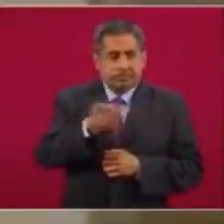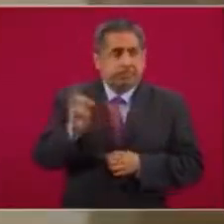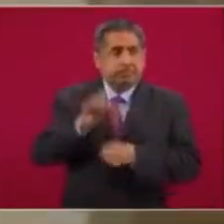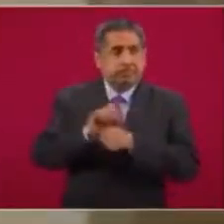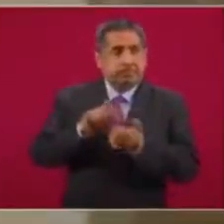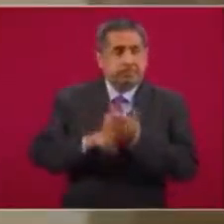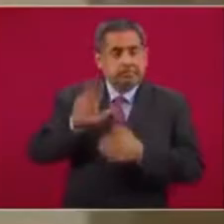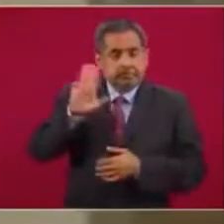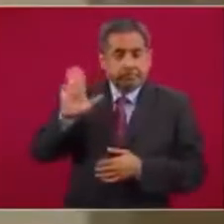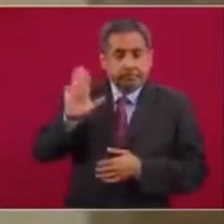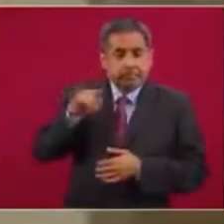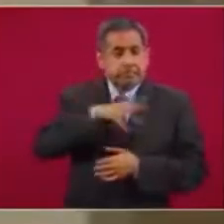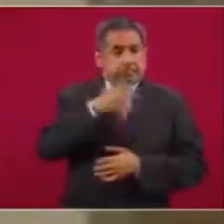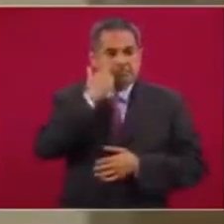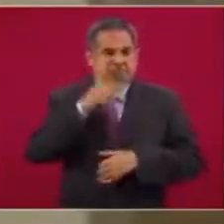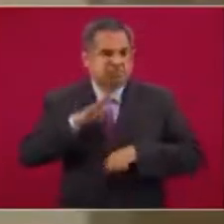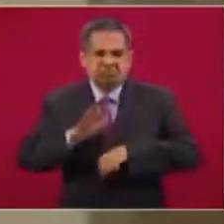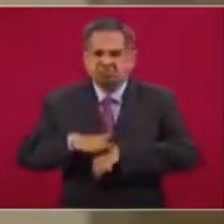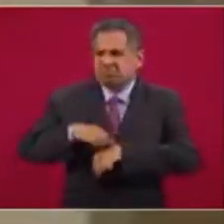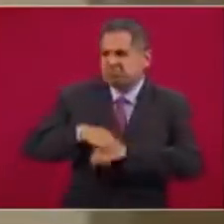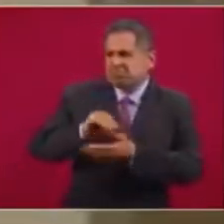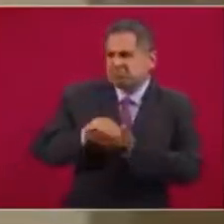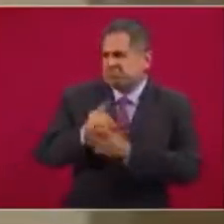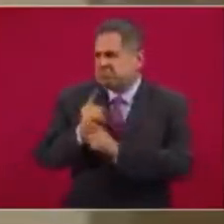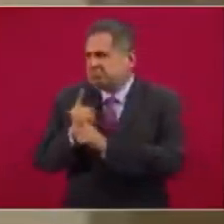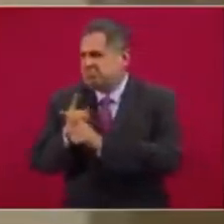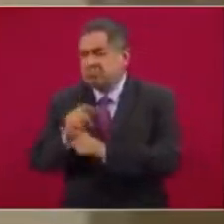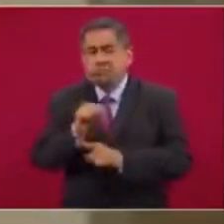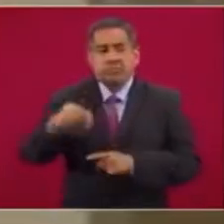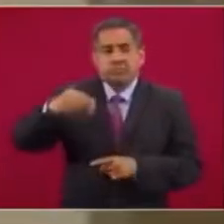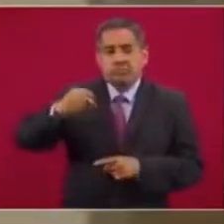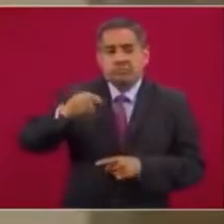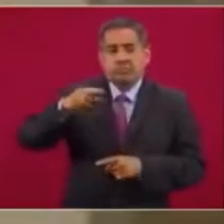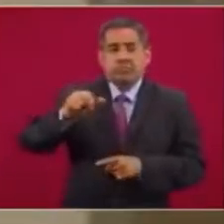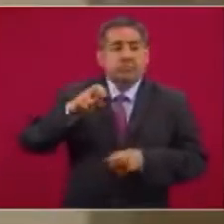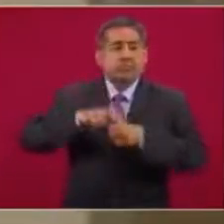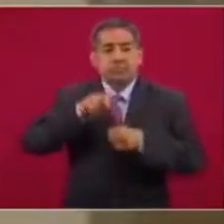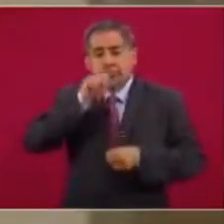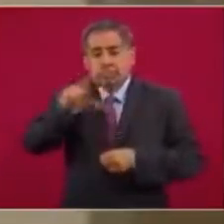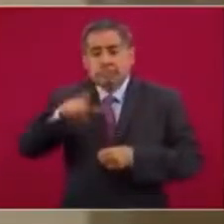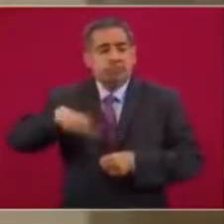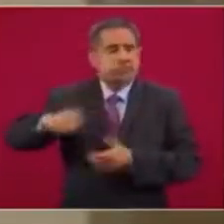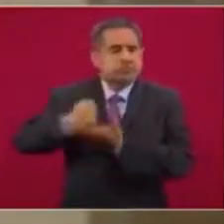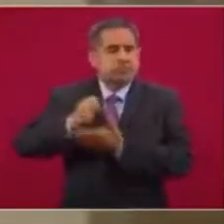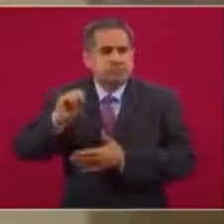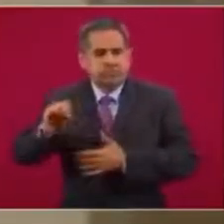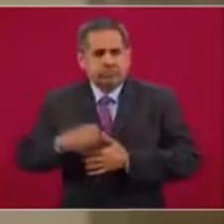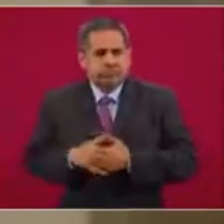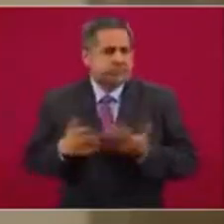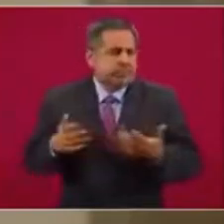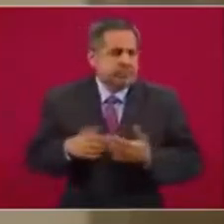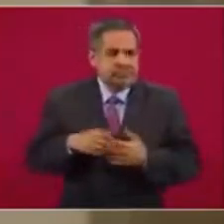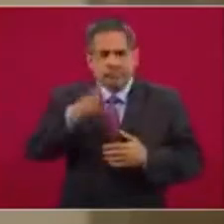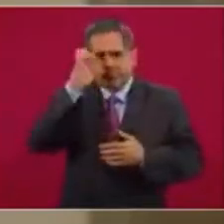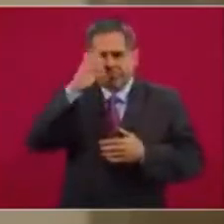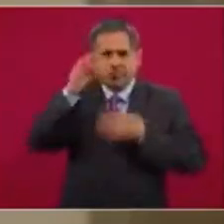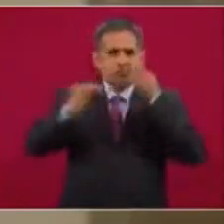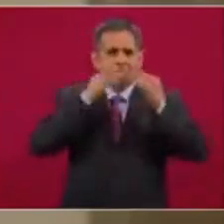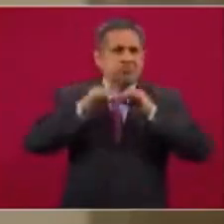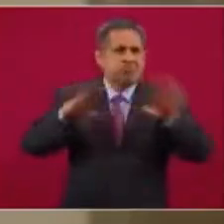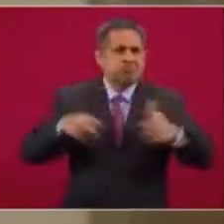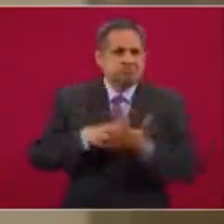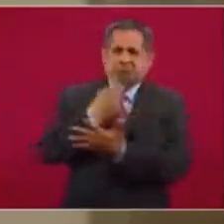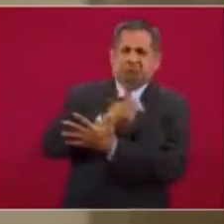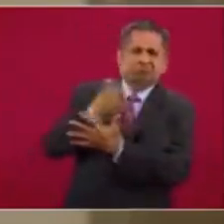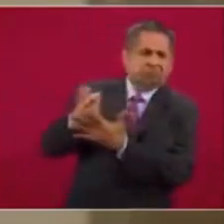miércoles intentó amedrentar a los legisladores morenistas del estado de Jalisco que votaron a favor, publicando sus fotografías y acusándolos